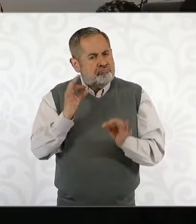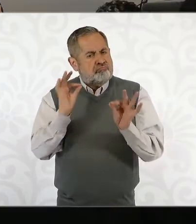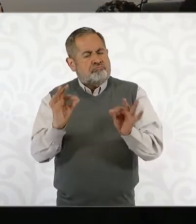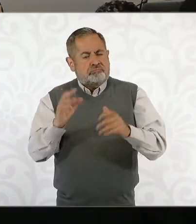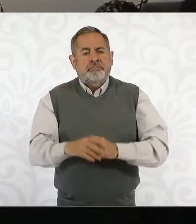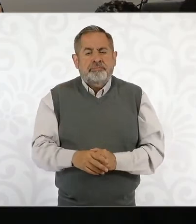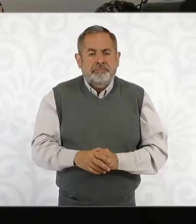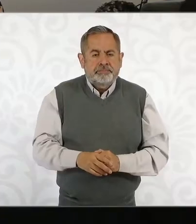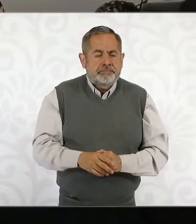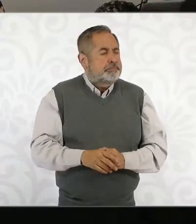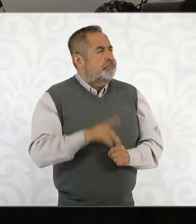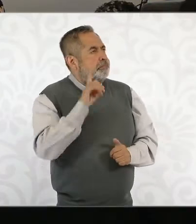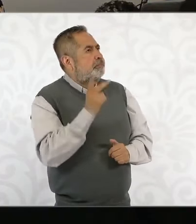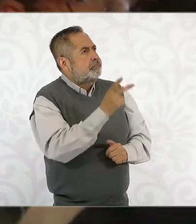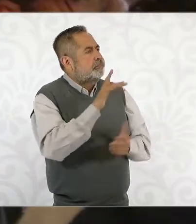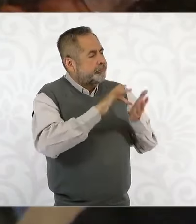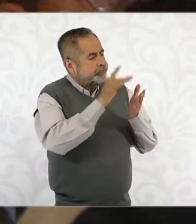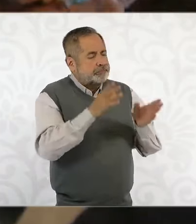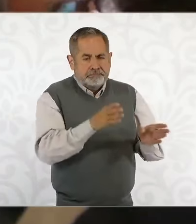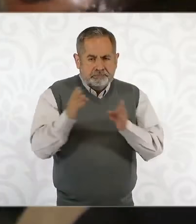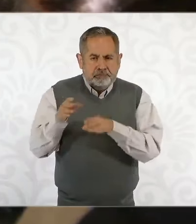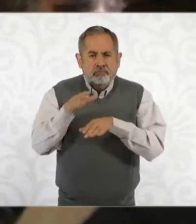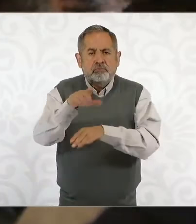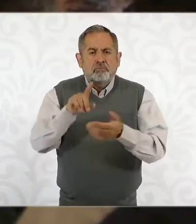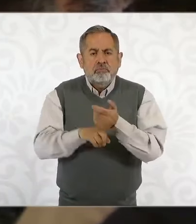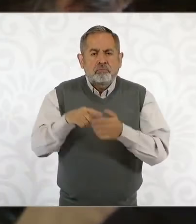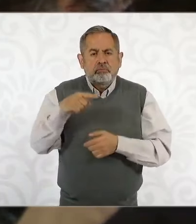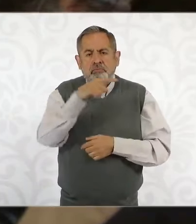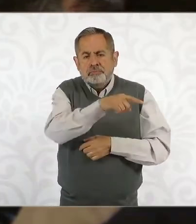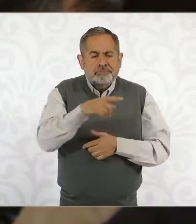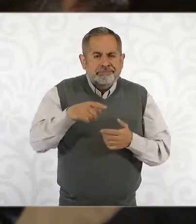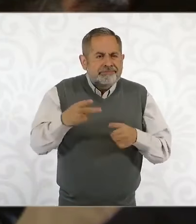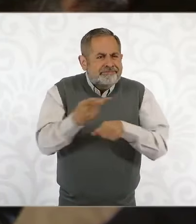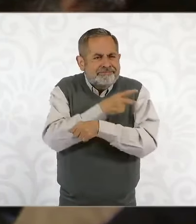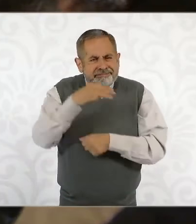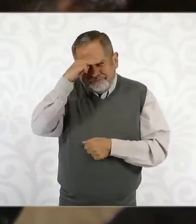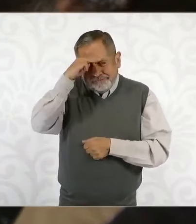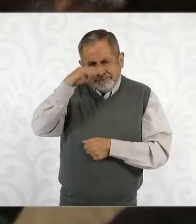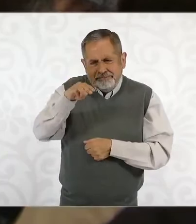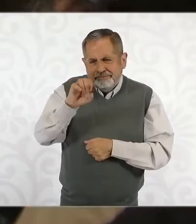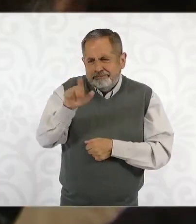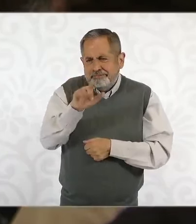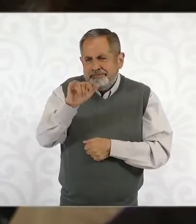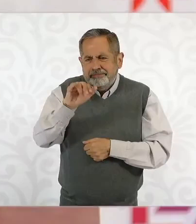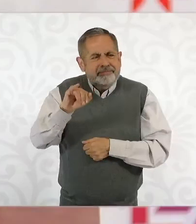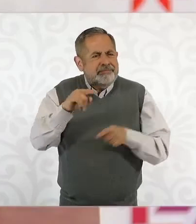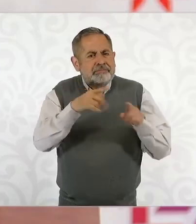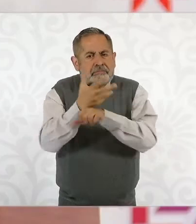Gracias. Por otro lado, Presidenta, ¿qué le informaron de la situación en Mexicali ante la alerta que ayer emitió Estados Unidos?